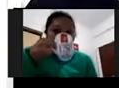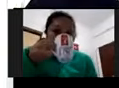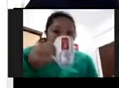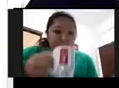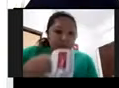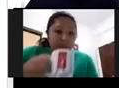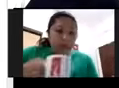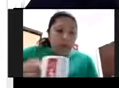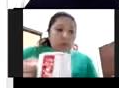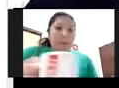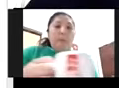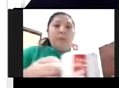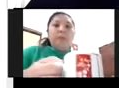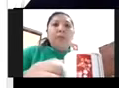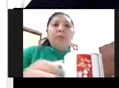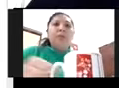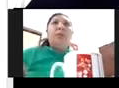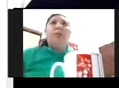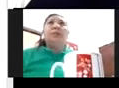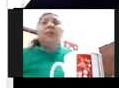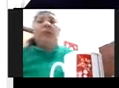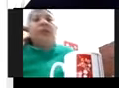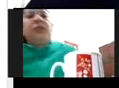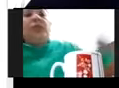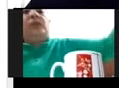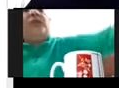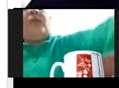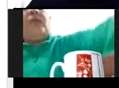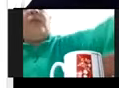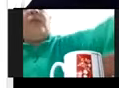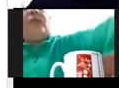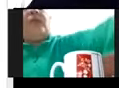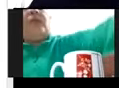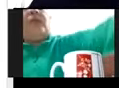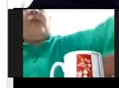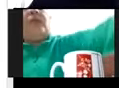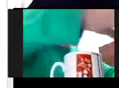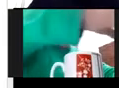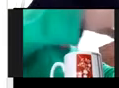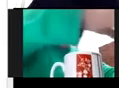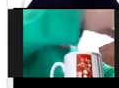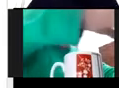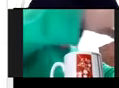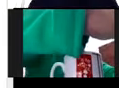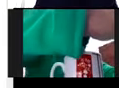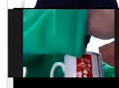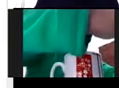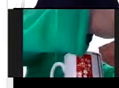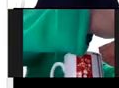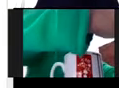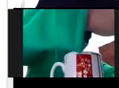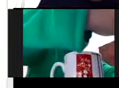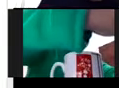para cumplirse, ¿verdad? En segundo lugar, el principio siguiente habla de la promoción de la concurrencia de interesados